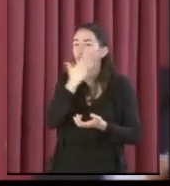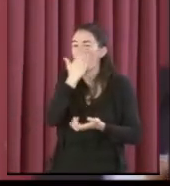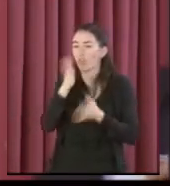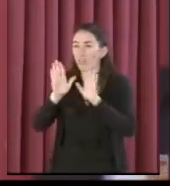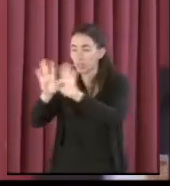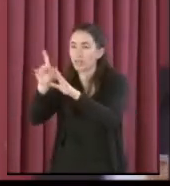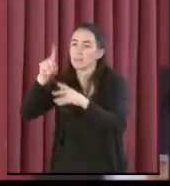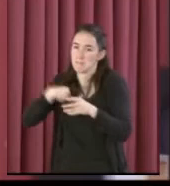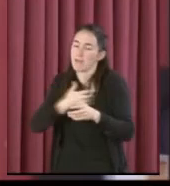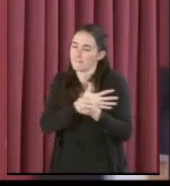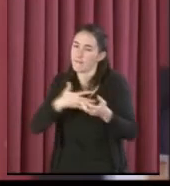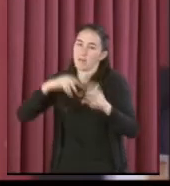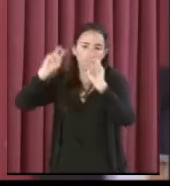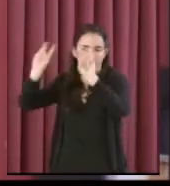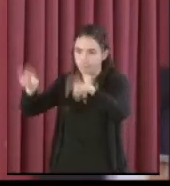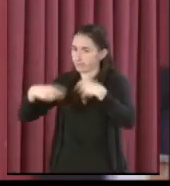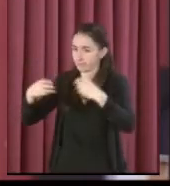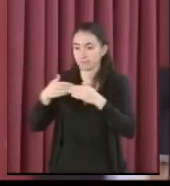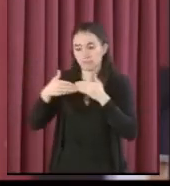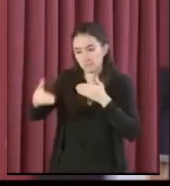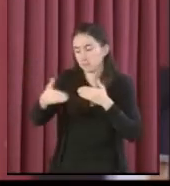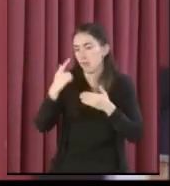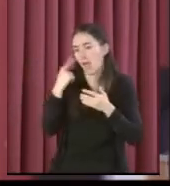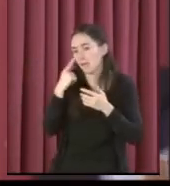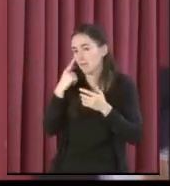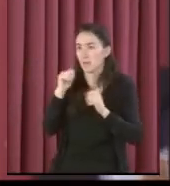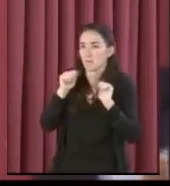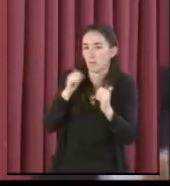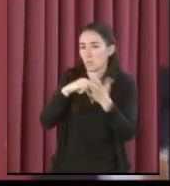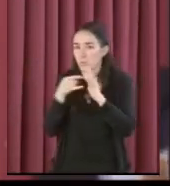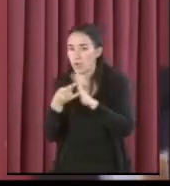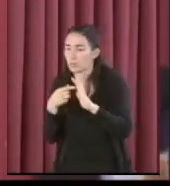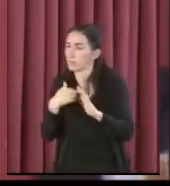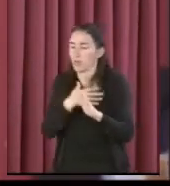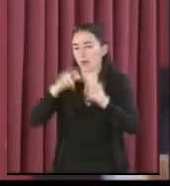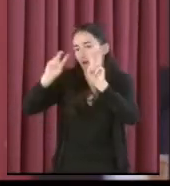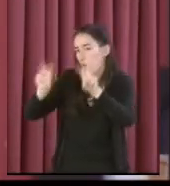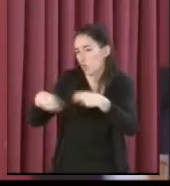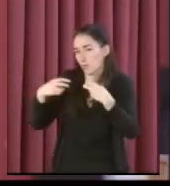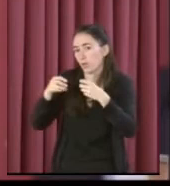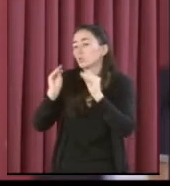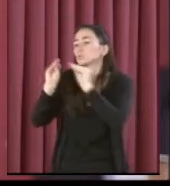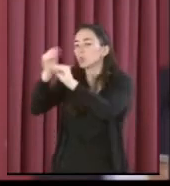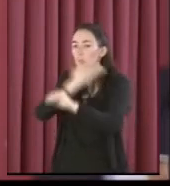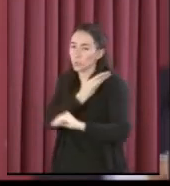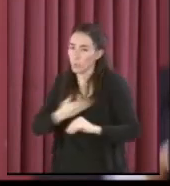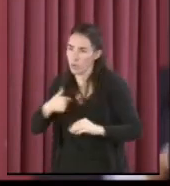aprobar el convenio para impulsar la renovación urbana del mismo en colaboración con sus